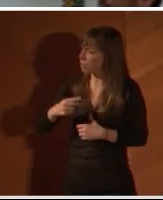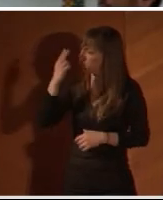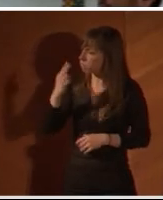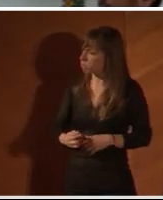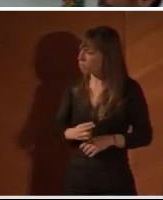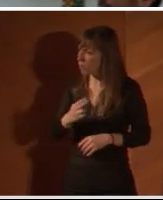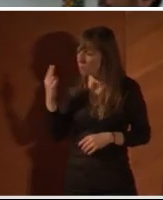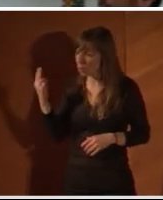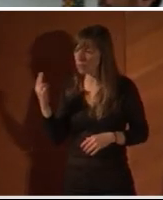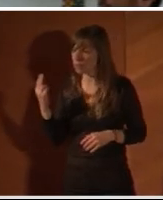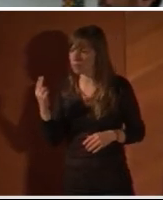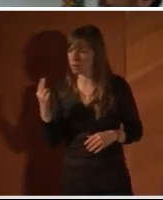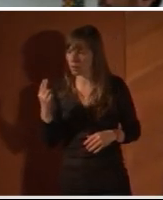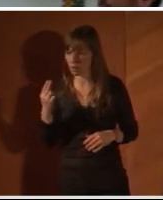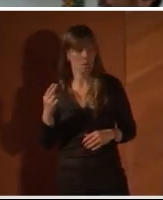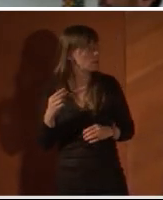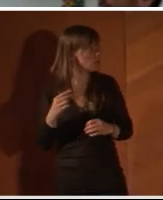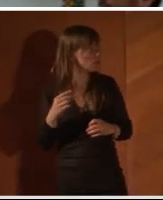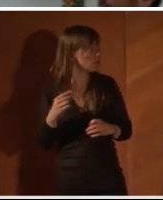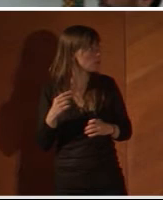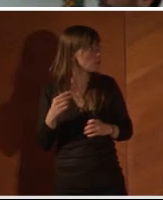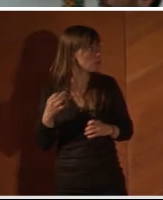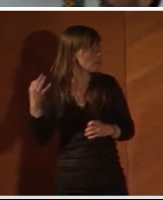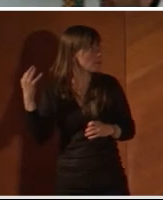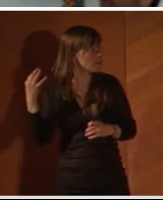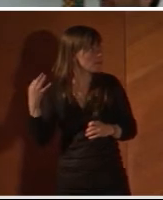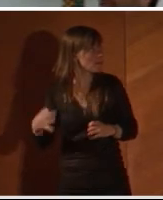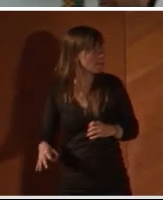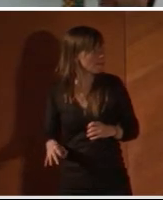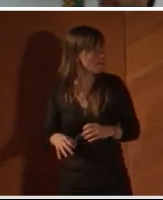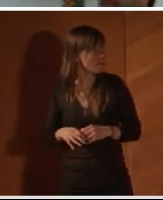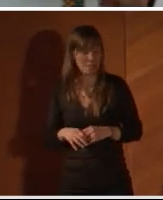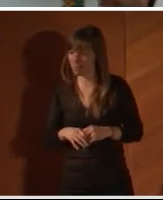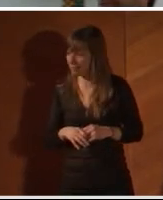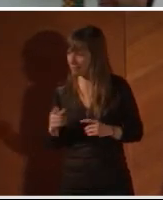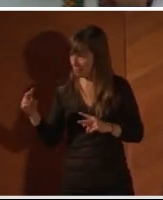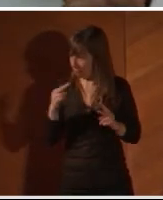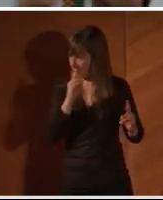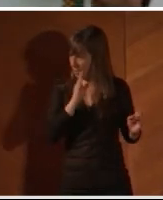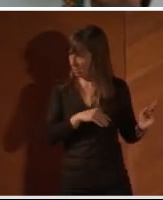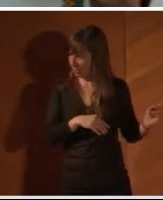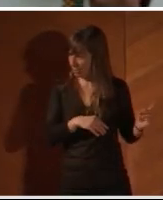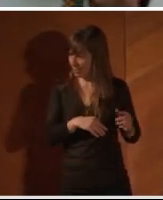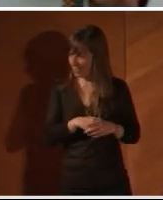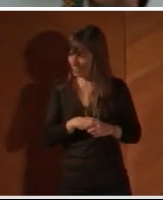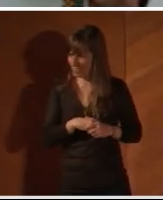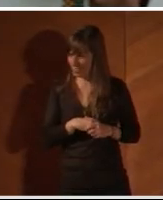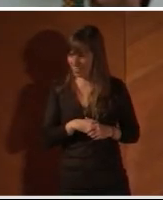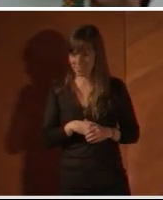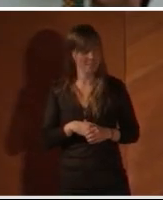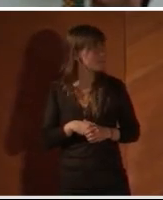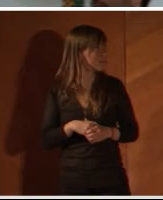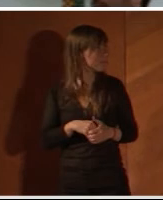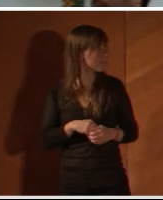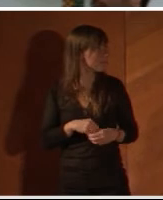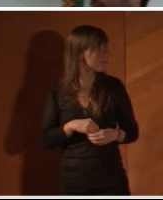el impulso de diferentes procesos para dar la voz a la ciudadanía. Con la firma de este protocolo afianzamos